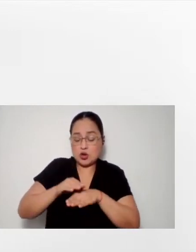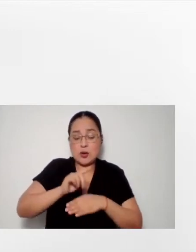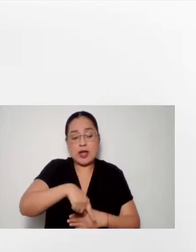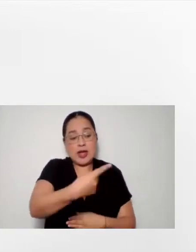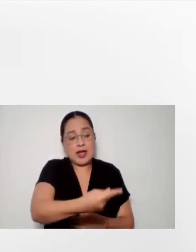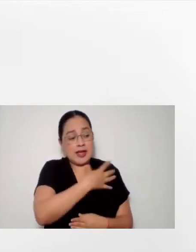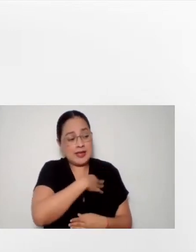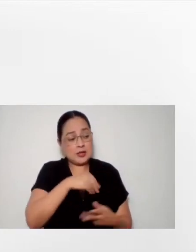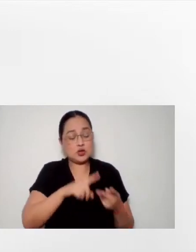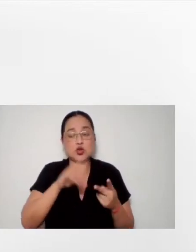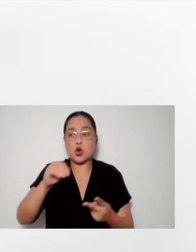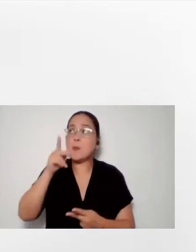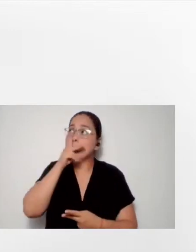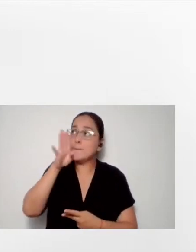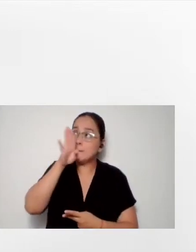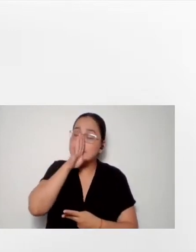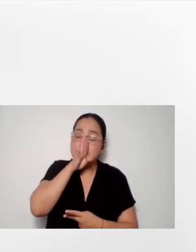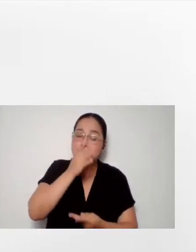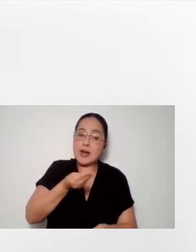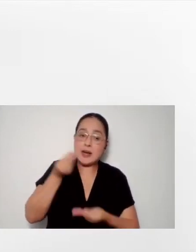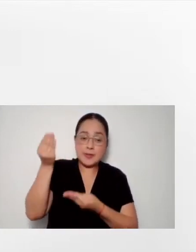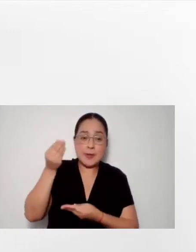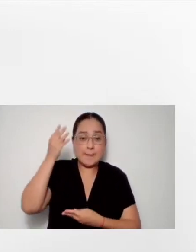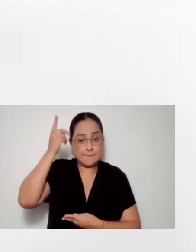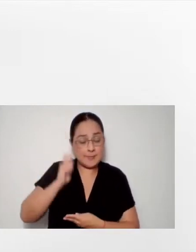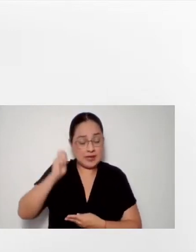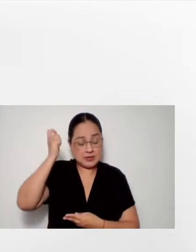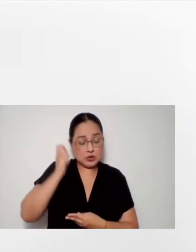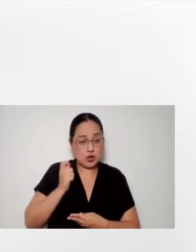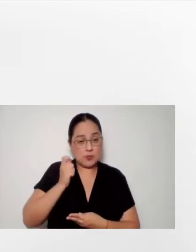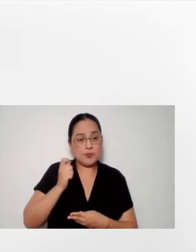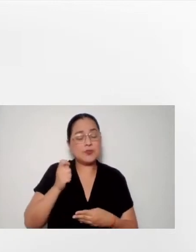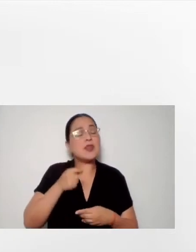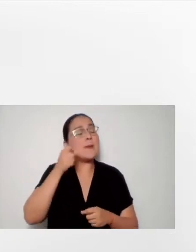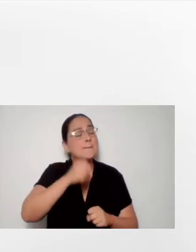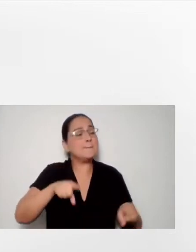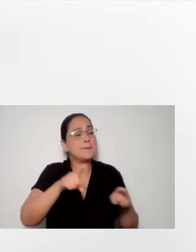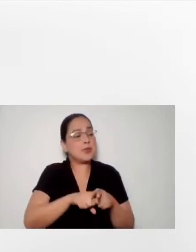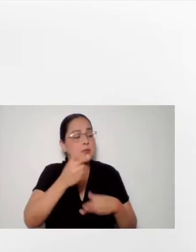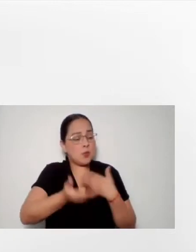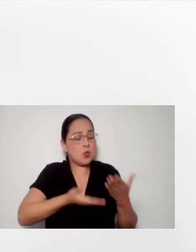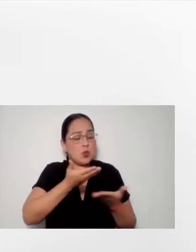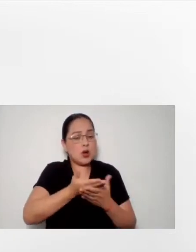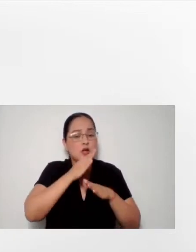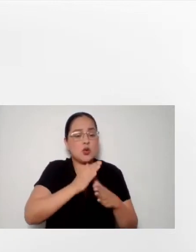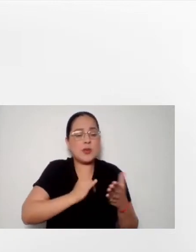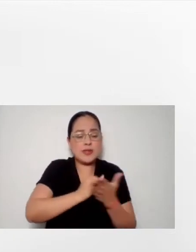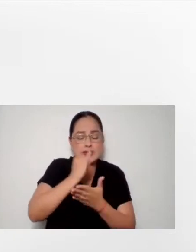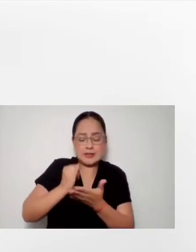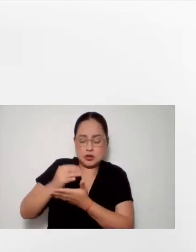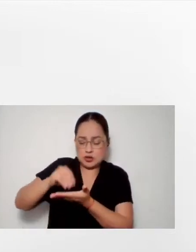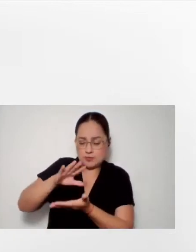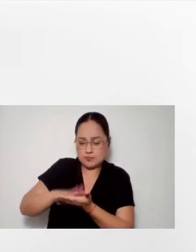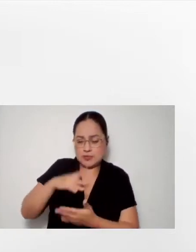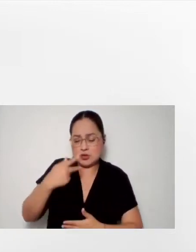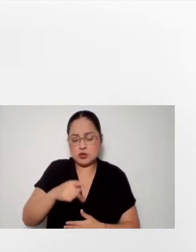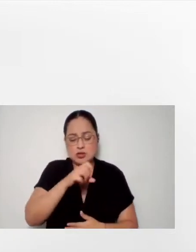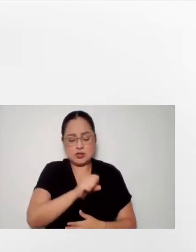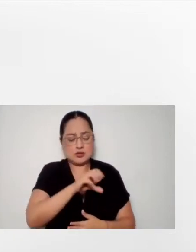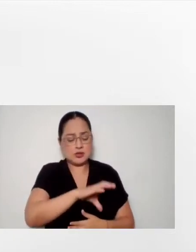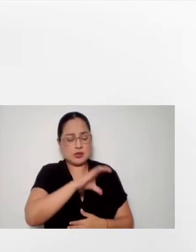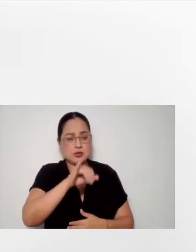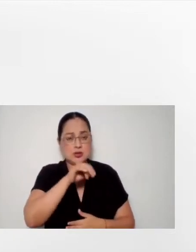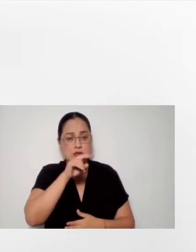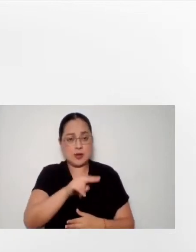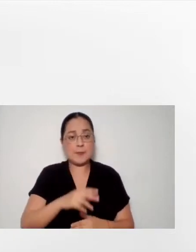y sobre el proyecto de las líneas jurisprudenciales. Lo primero que hacemos para poder hacer